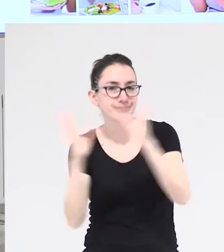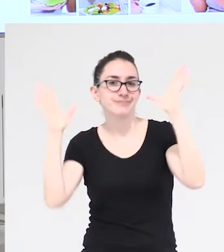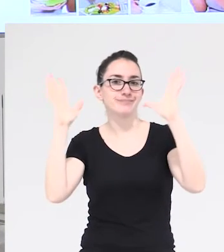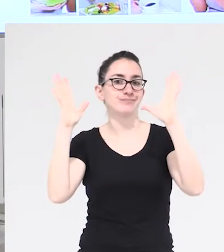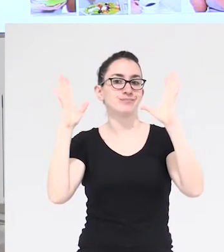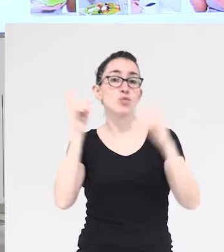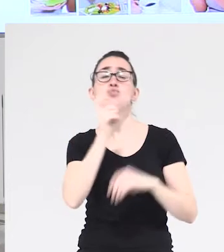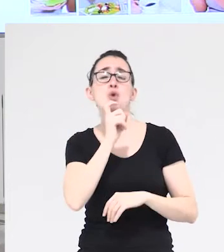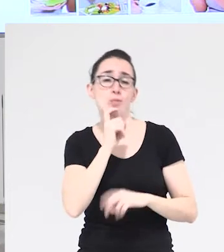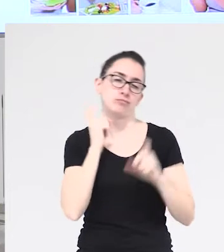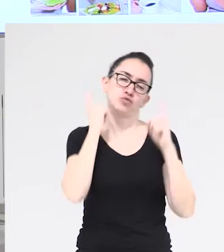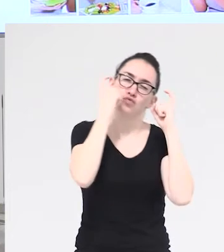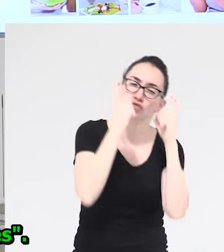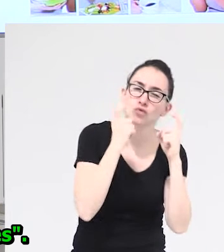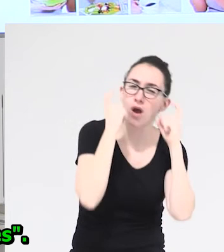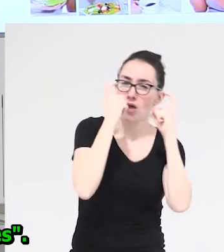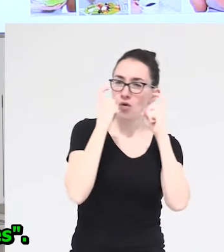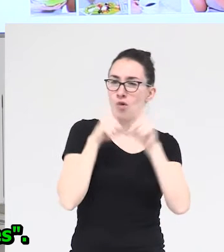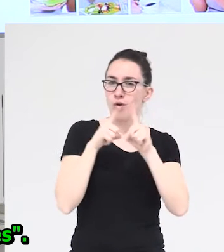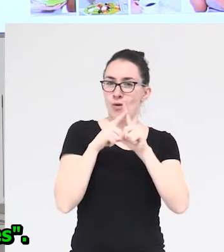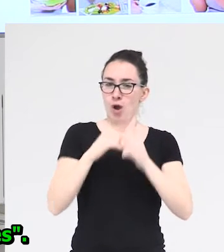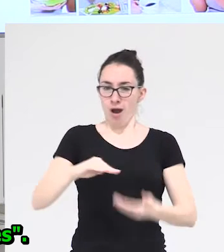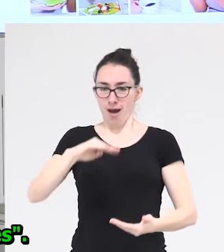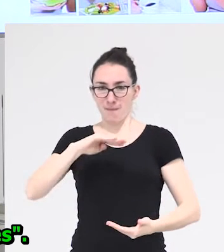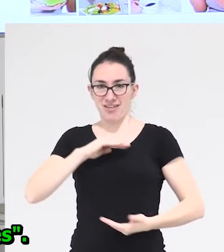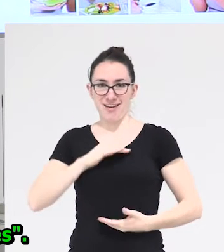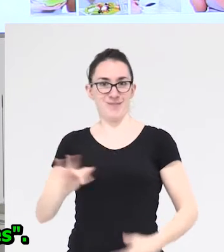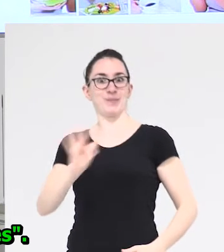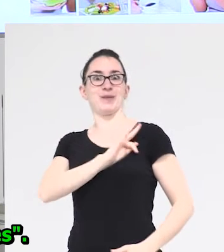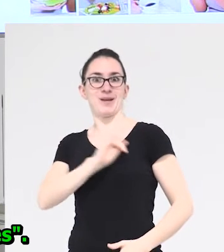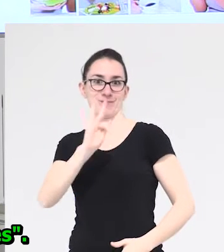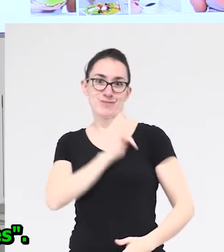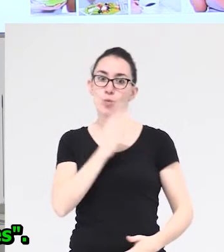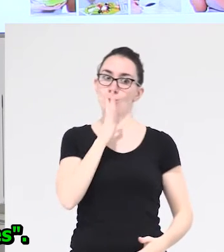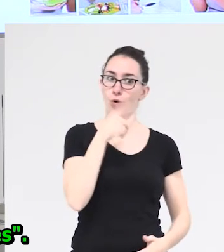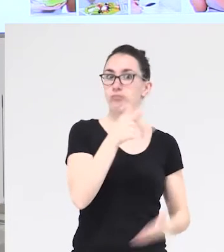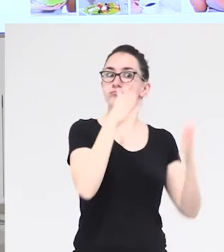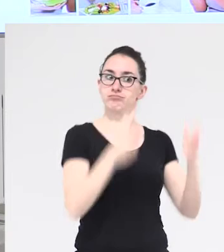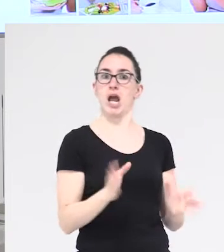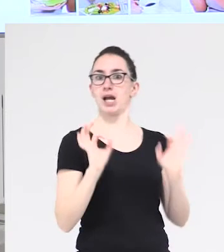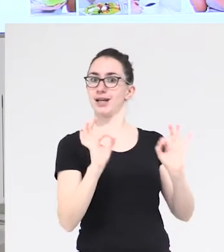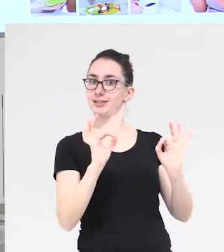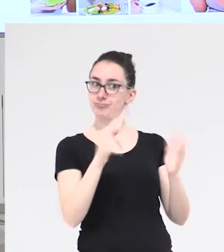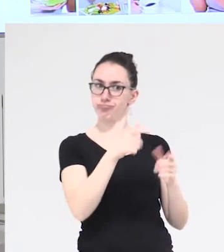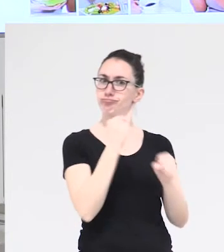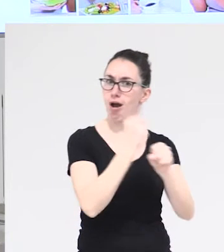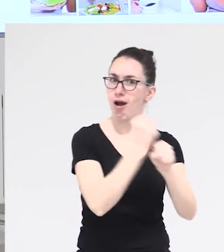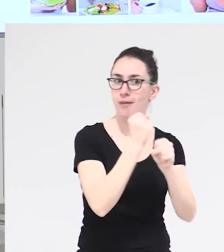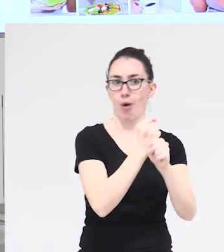a costa de esfuerzos y a costa de meritocracia. O sea, piensen en esta idea de él, tienes el cuerpo que te mereces, ¿no? O sea, esa idea